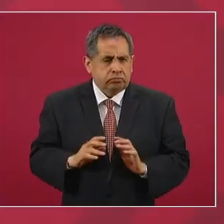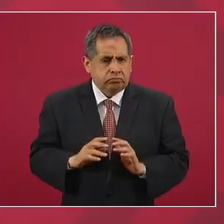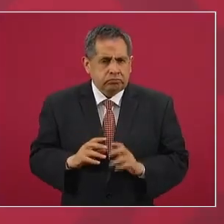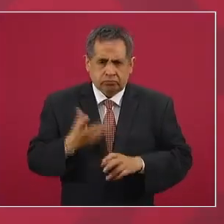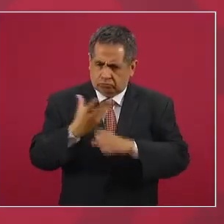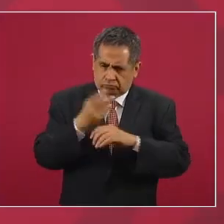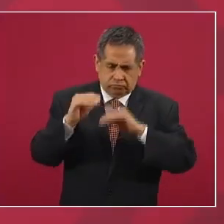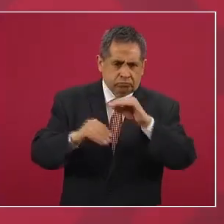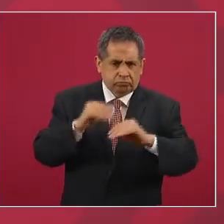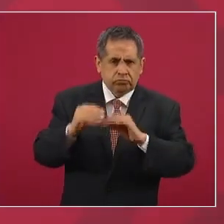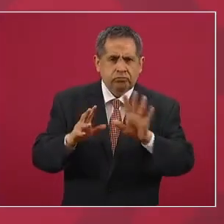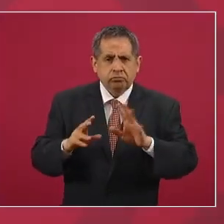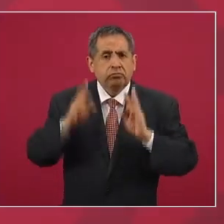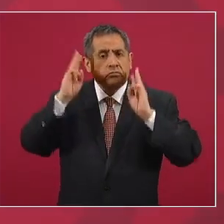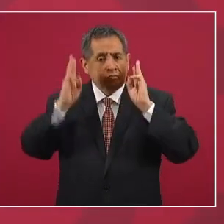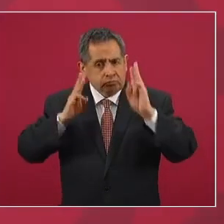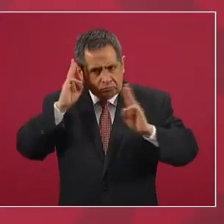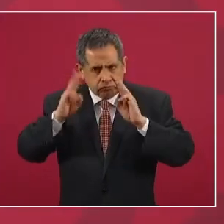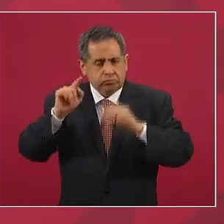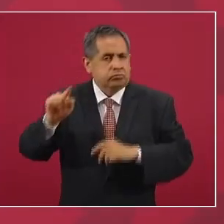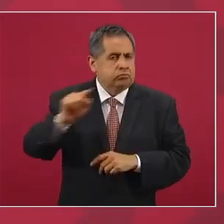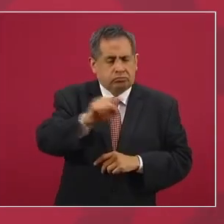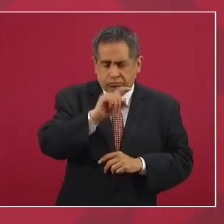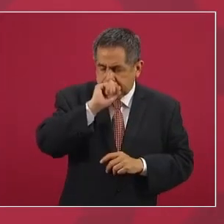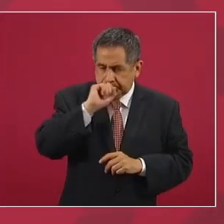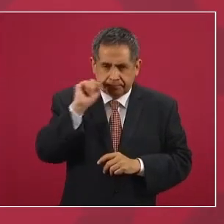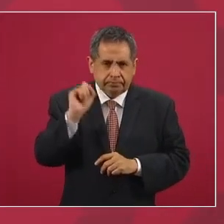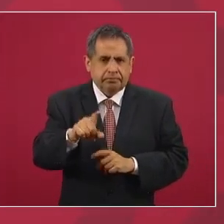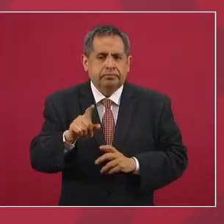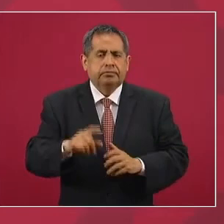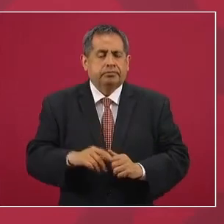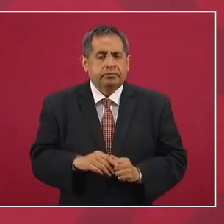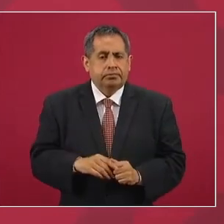también el museo que queremos